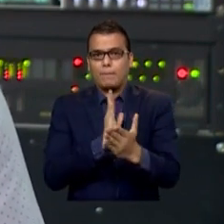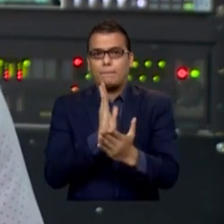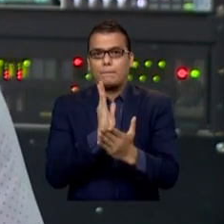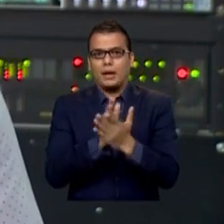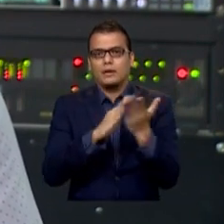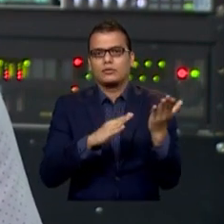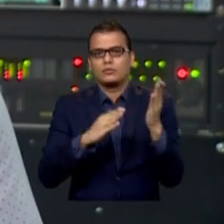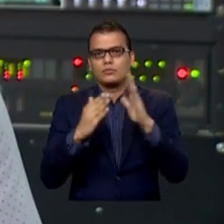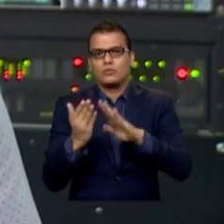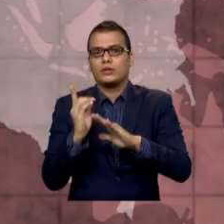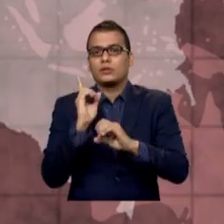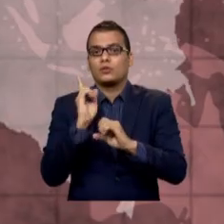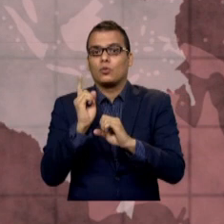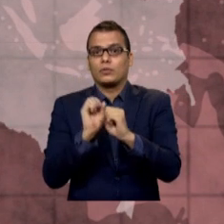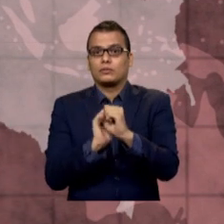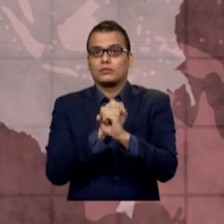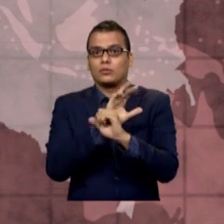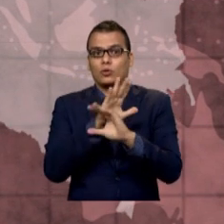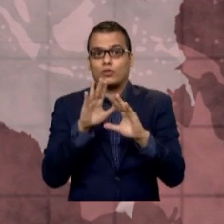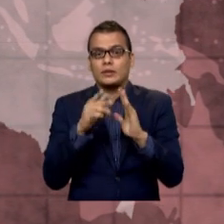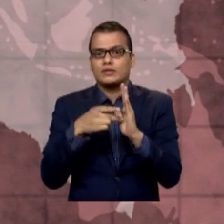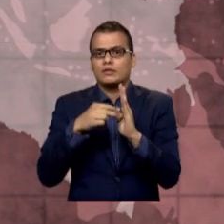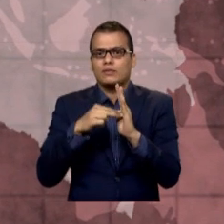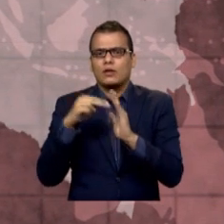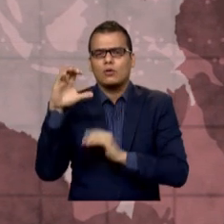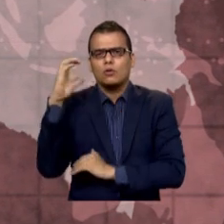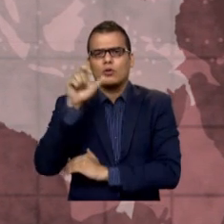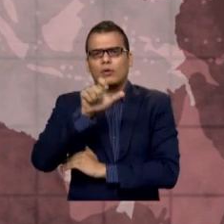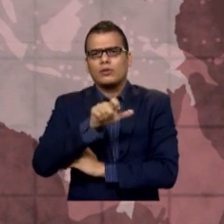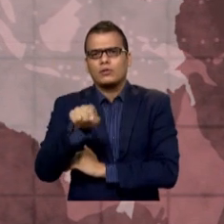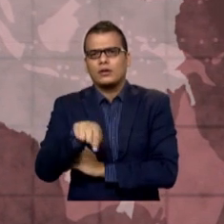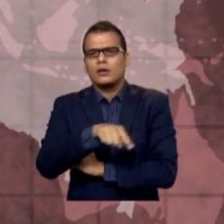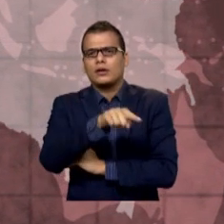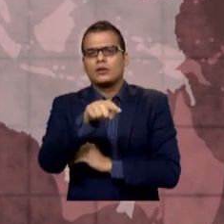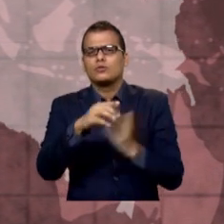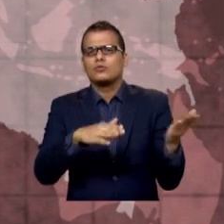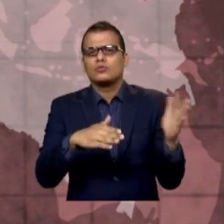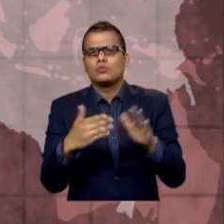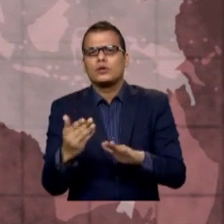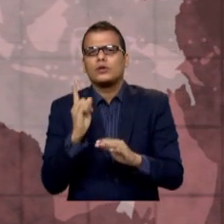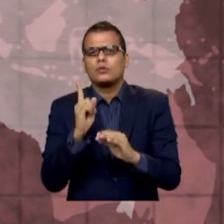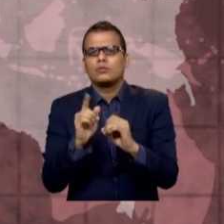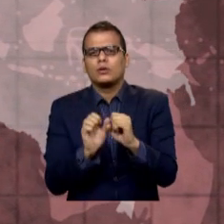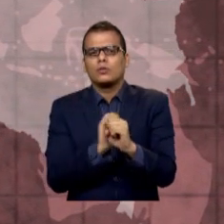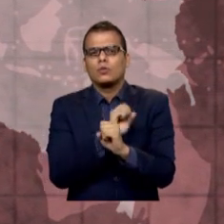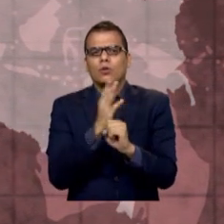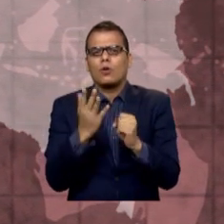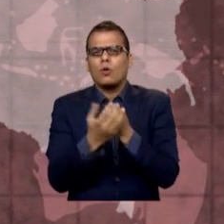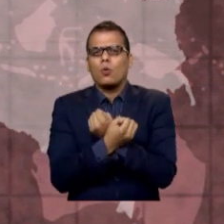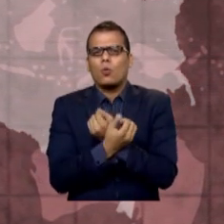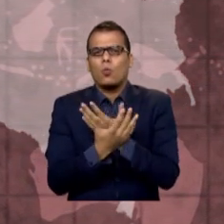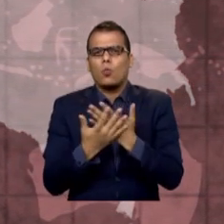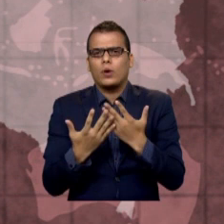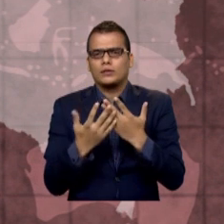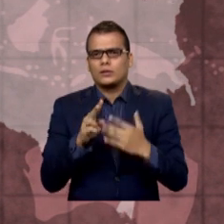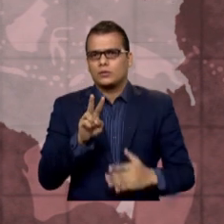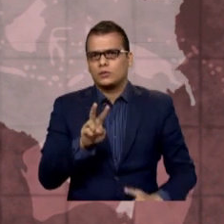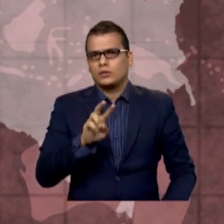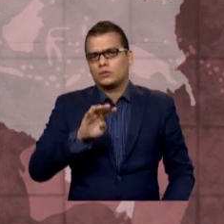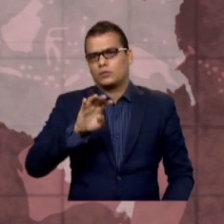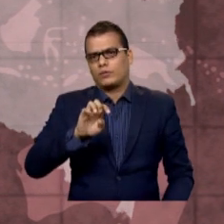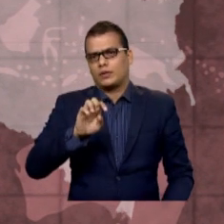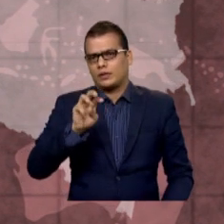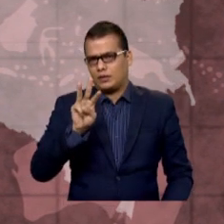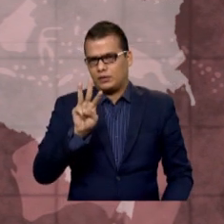del Cauca. Así las cosas, Colombia cierra este día con 293 personas que han fallecido